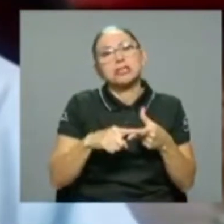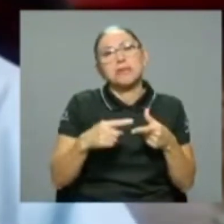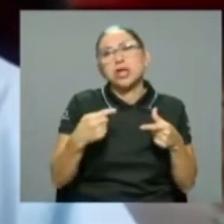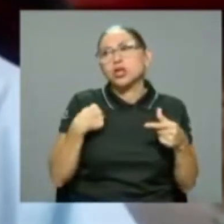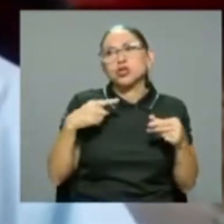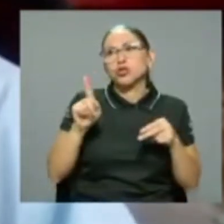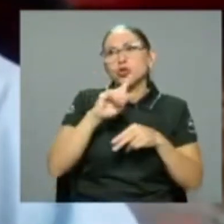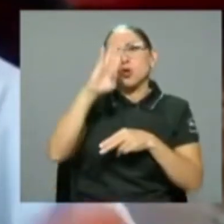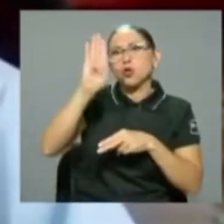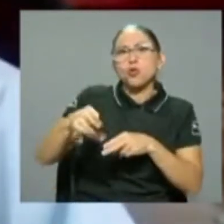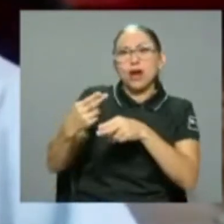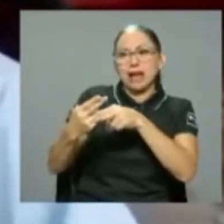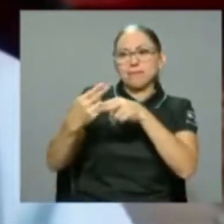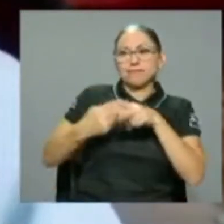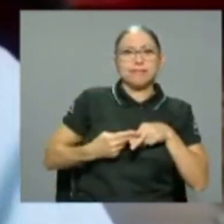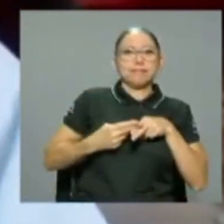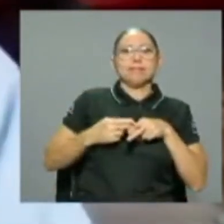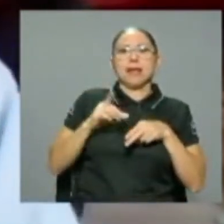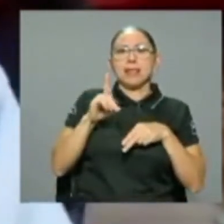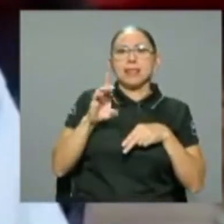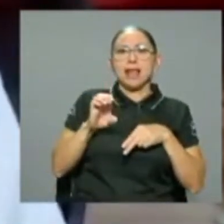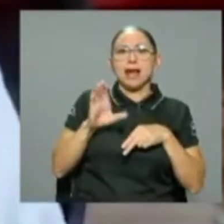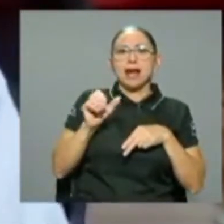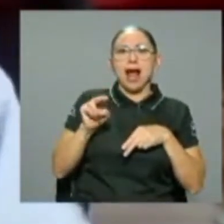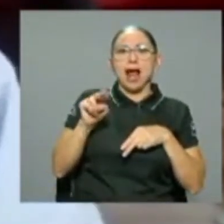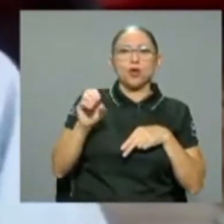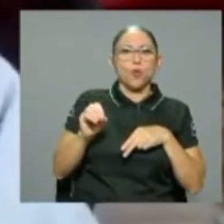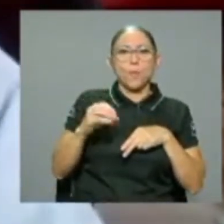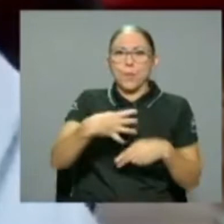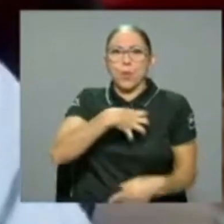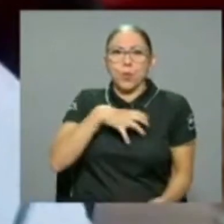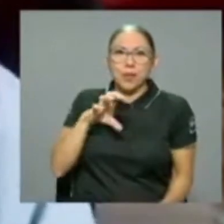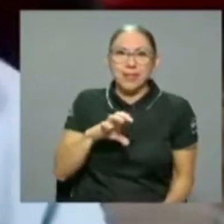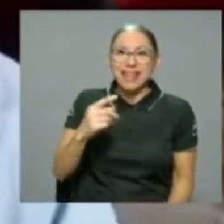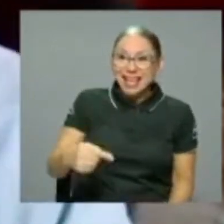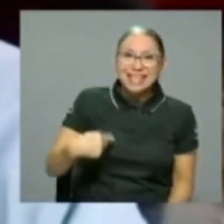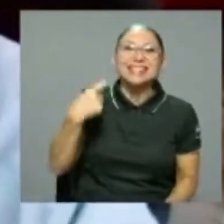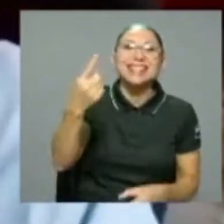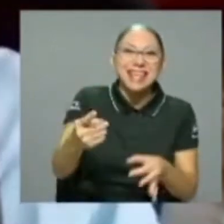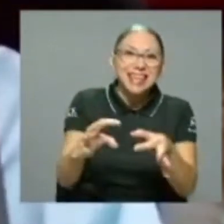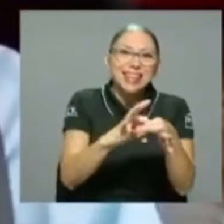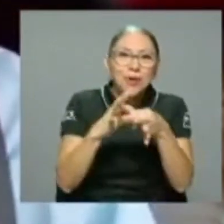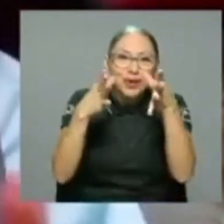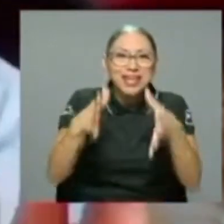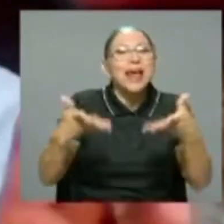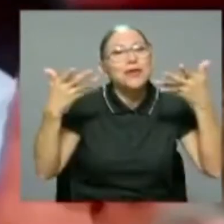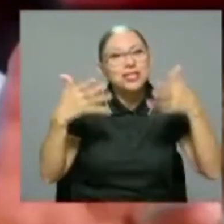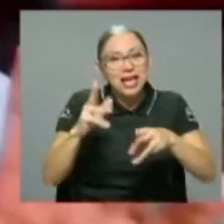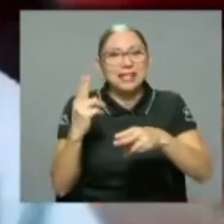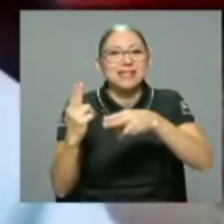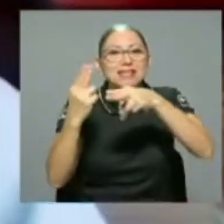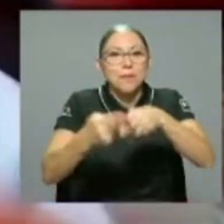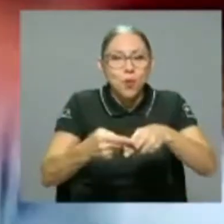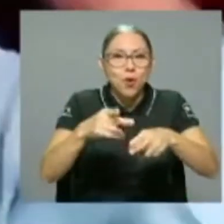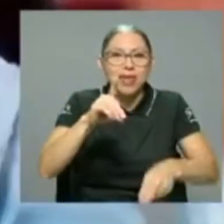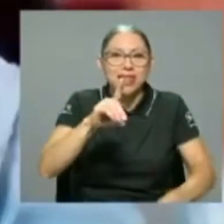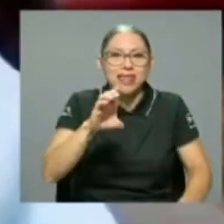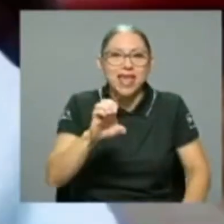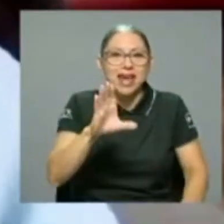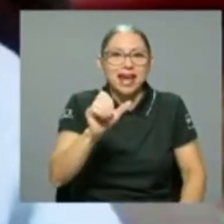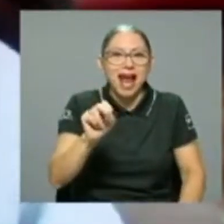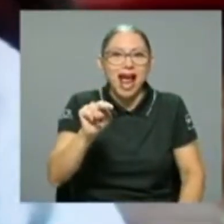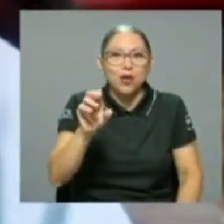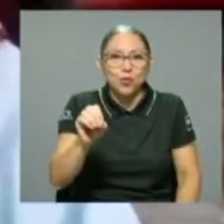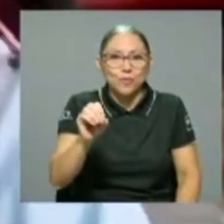título de decano propiamente. El siguiente coordinador ya se llamó decano. Bueno, y eso me